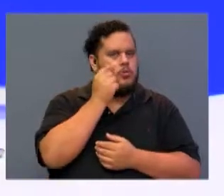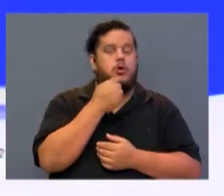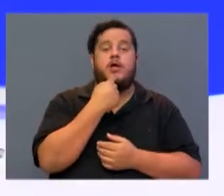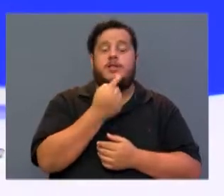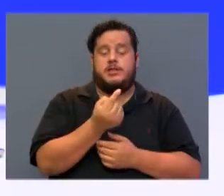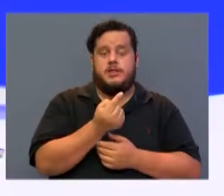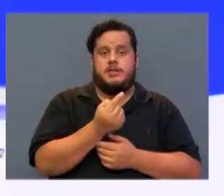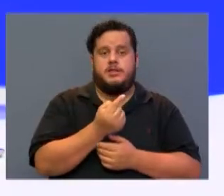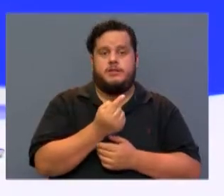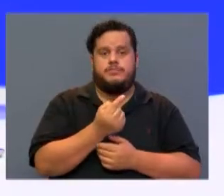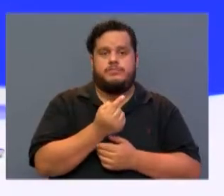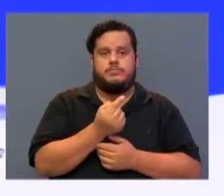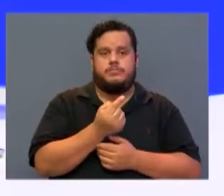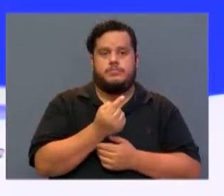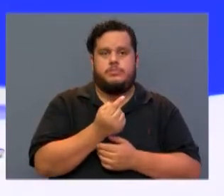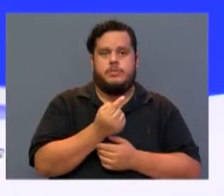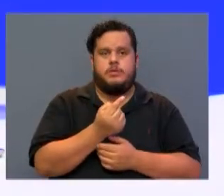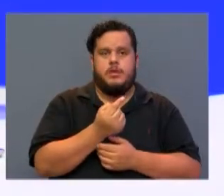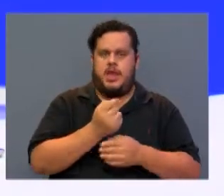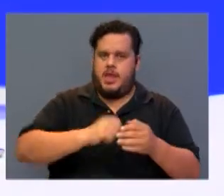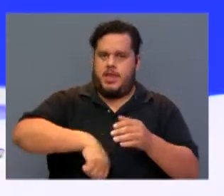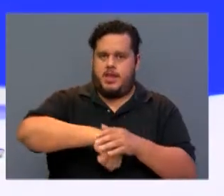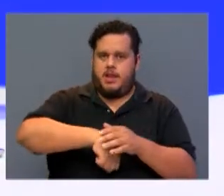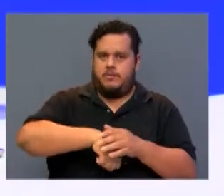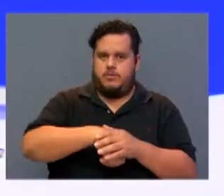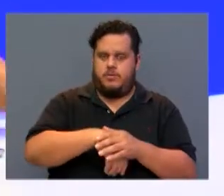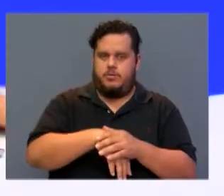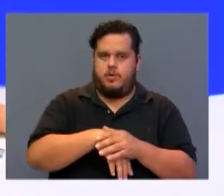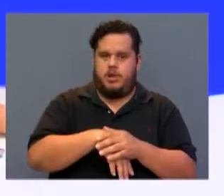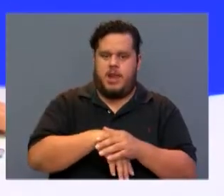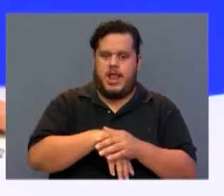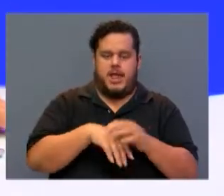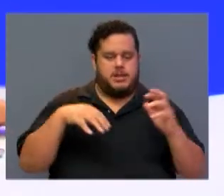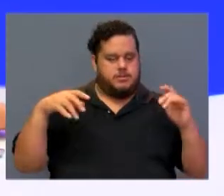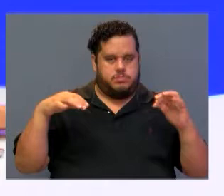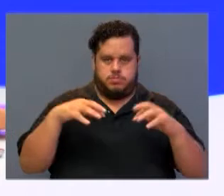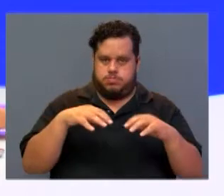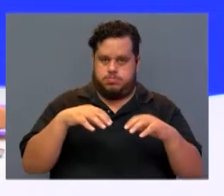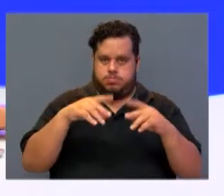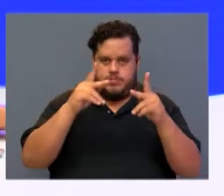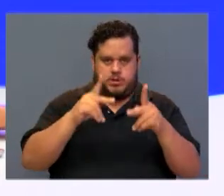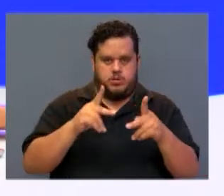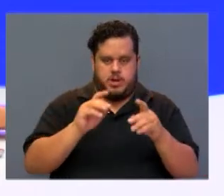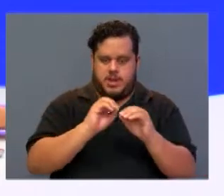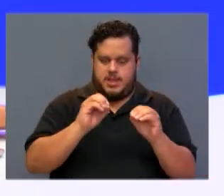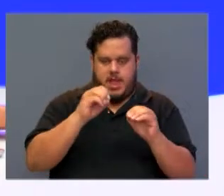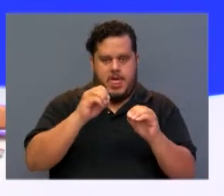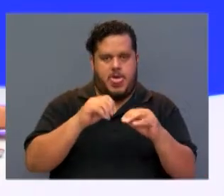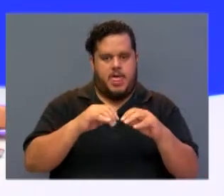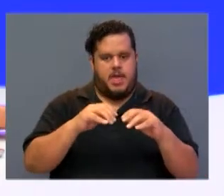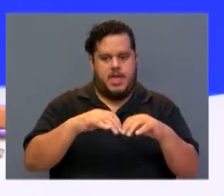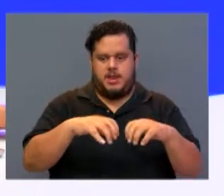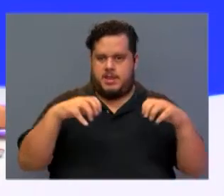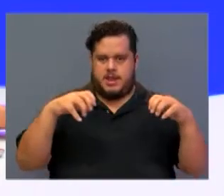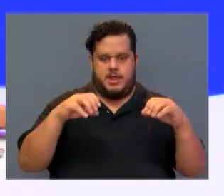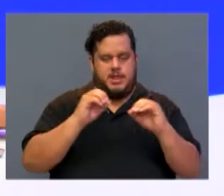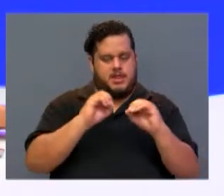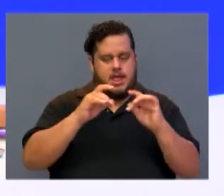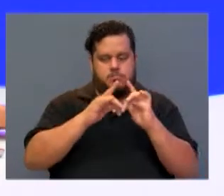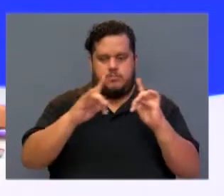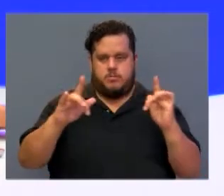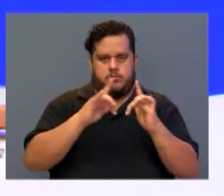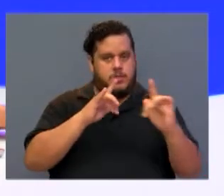Dicen que el fútbol es sin público en Costa Rica, sin gente en las gradas, pero en